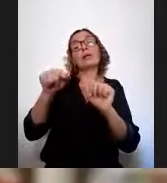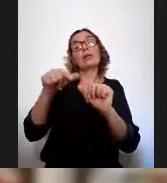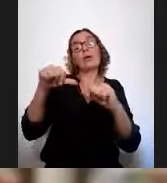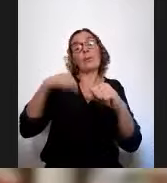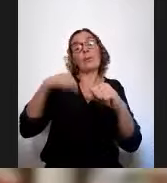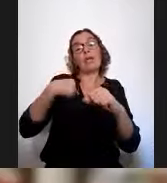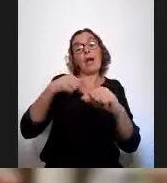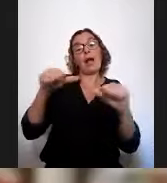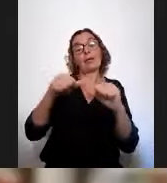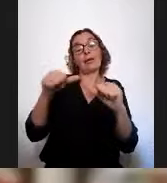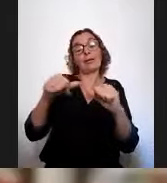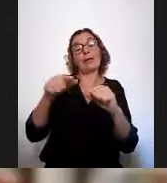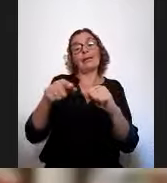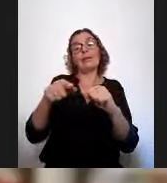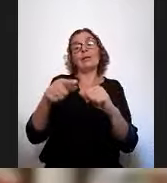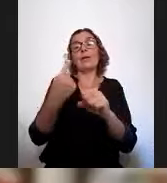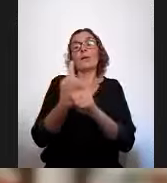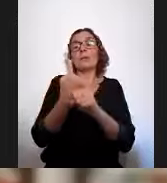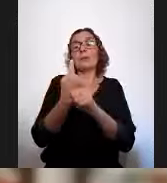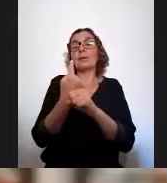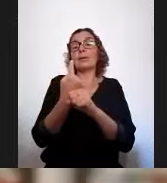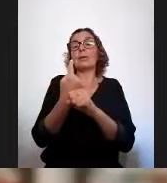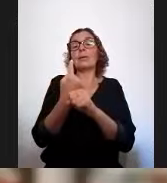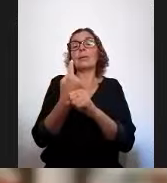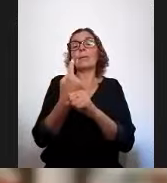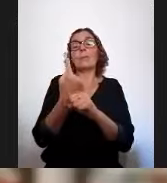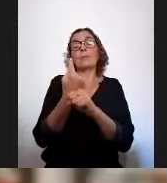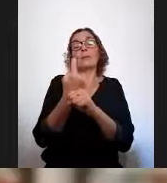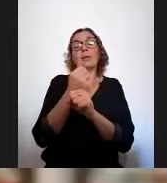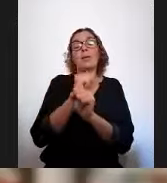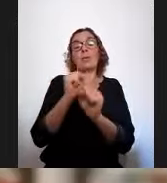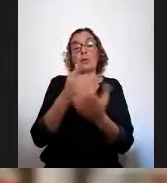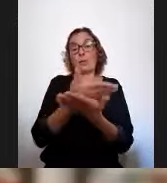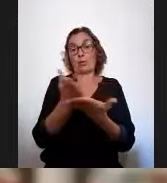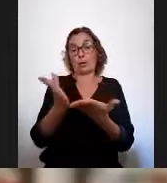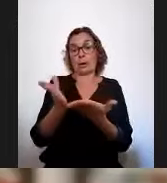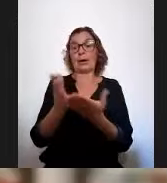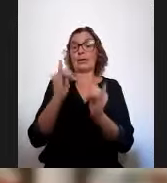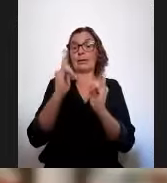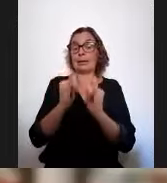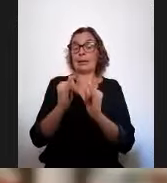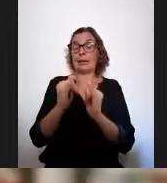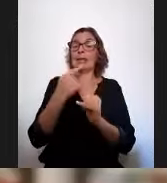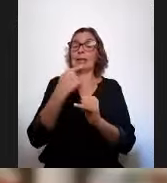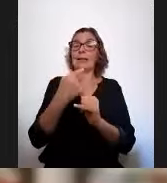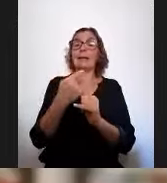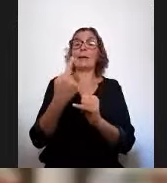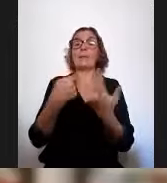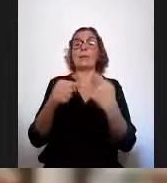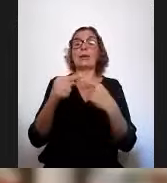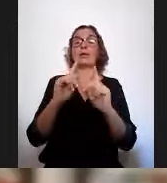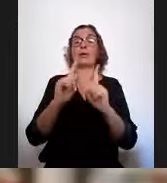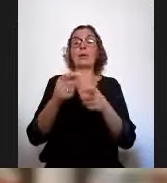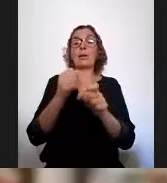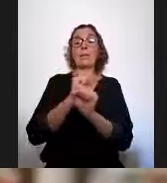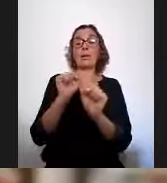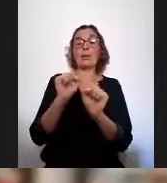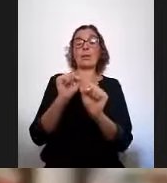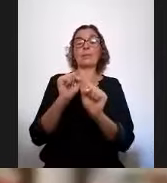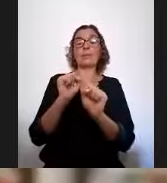este producto mínimo viable, primero puedo mostrarle a los clientes, se los puedo ofrecer, pero también puedo hacer